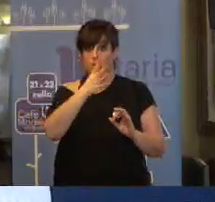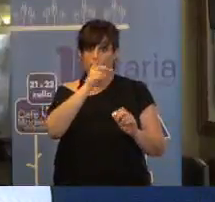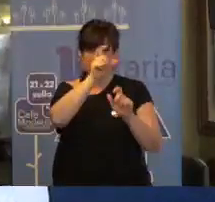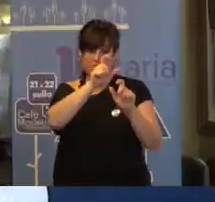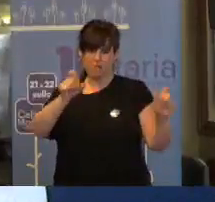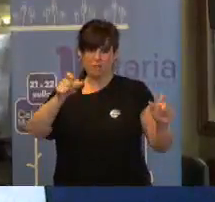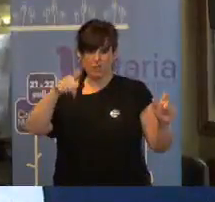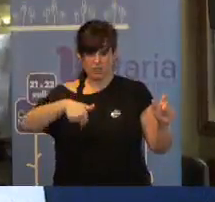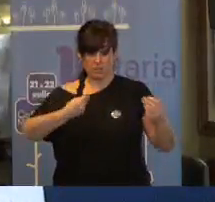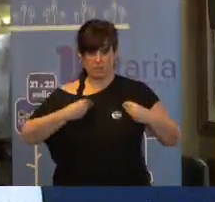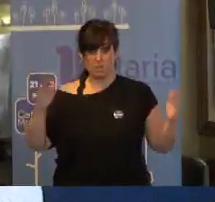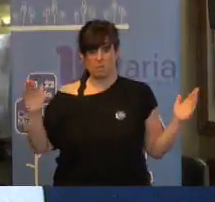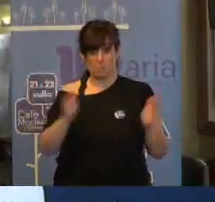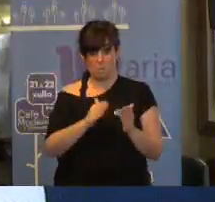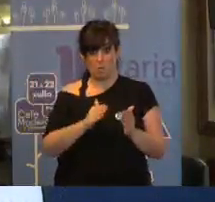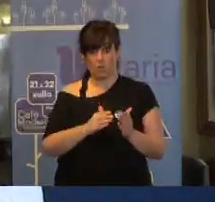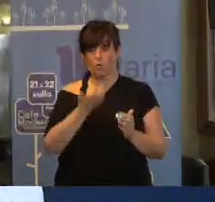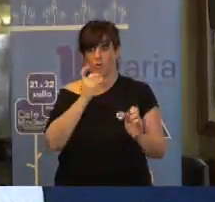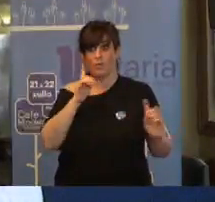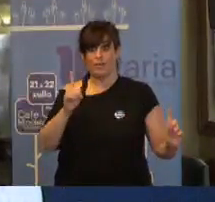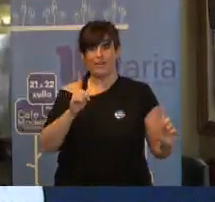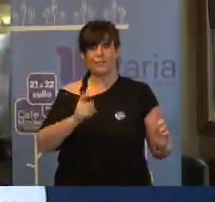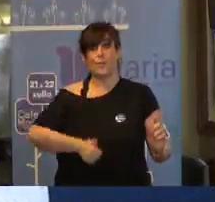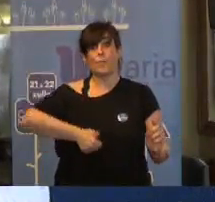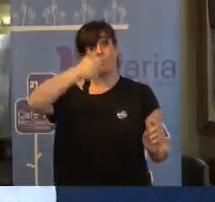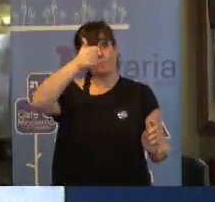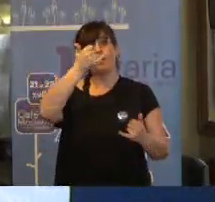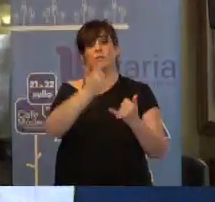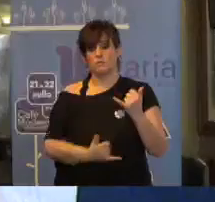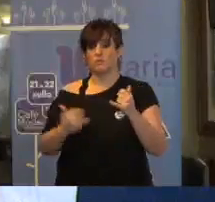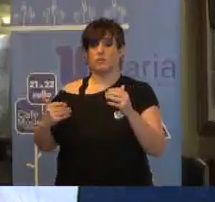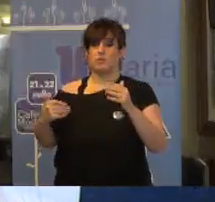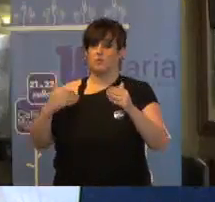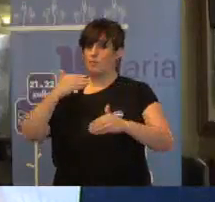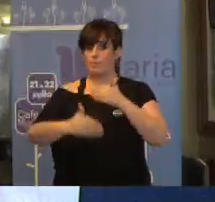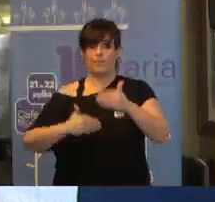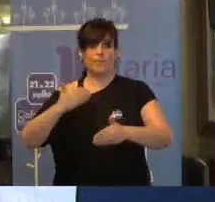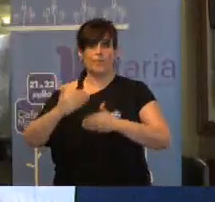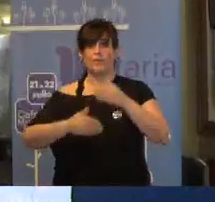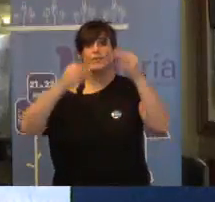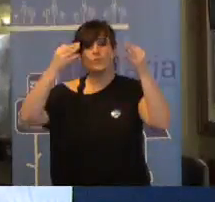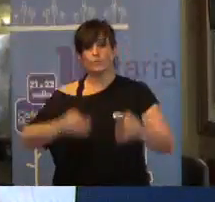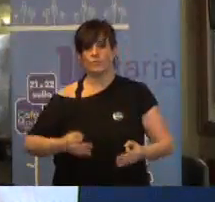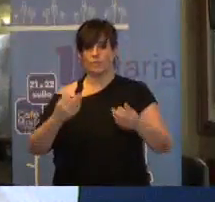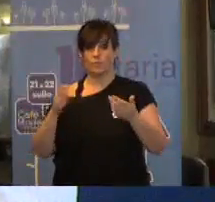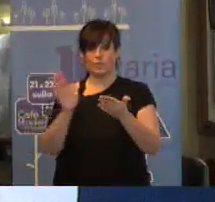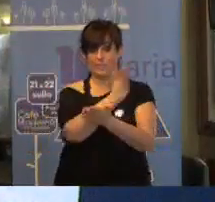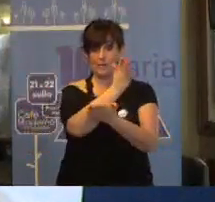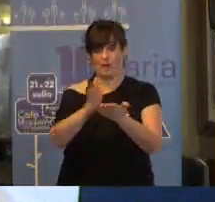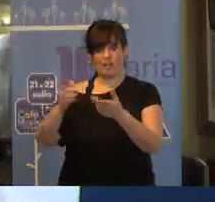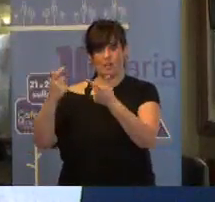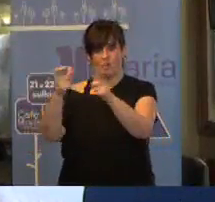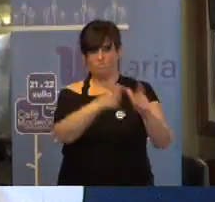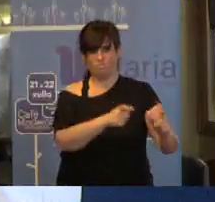senón estaríamos posiblemente sufrindo os procesos de gentrificación, de separación